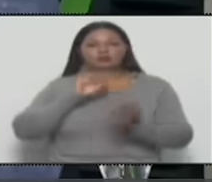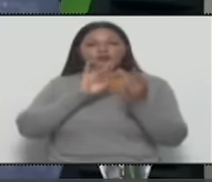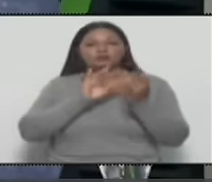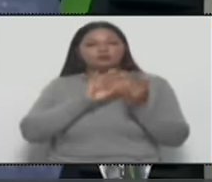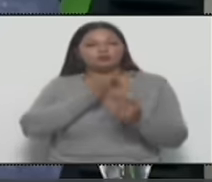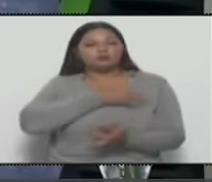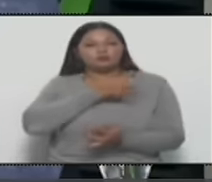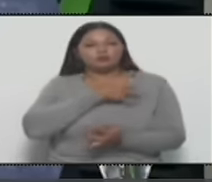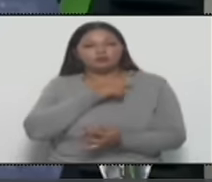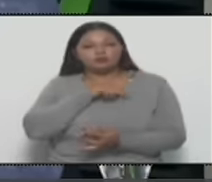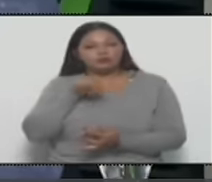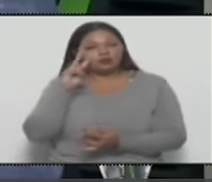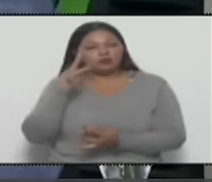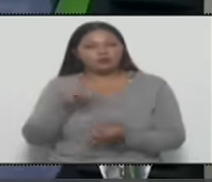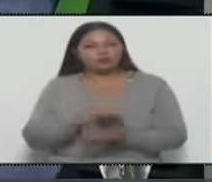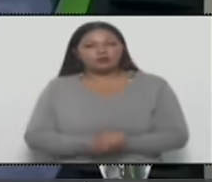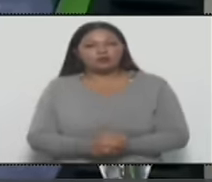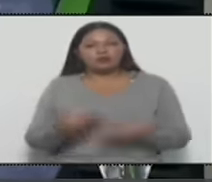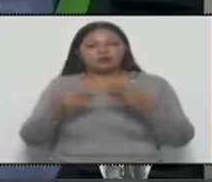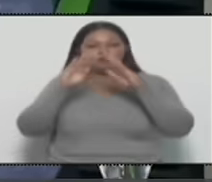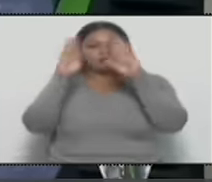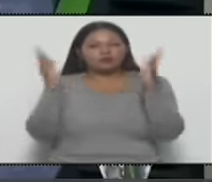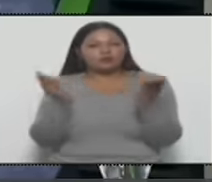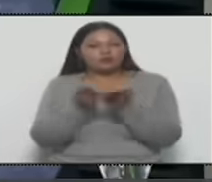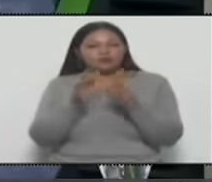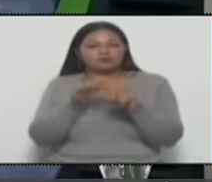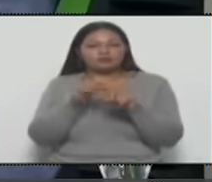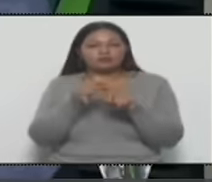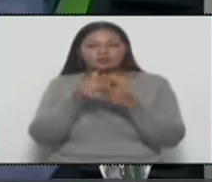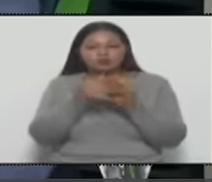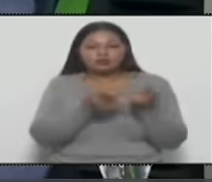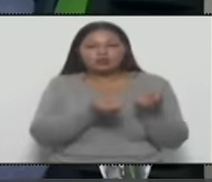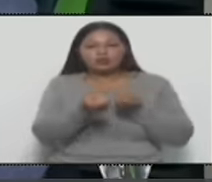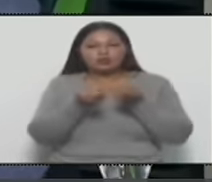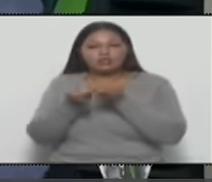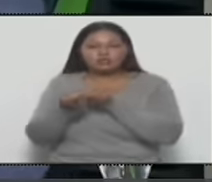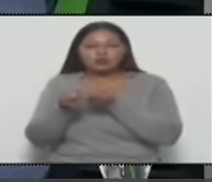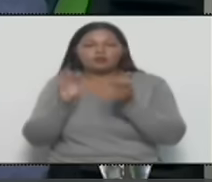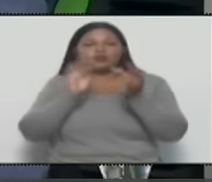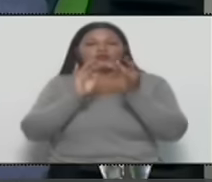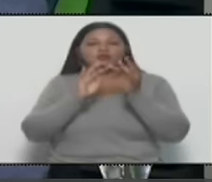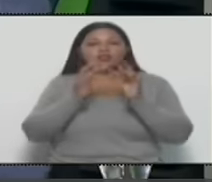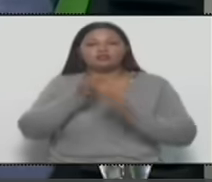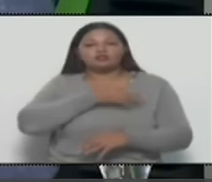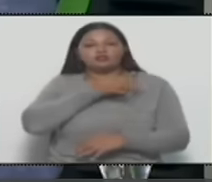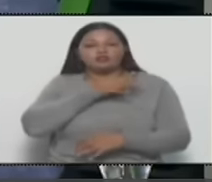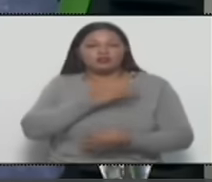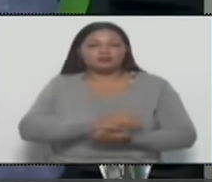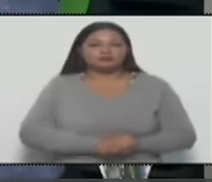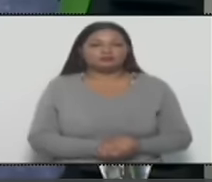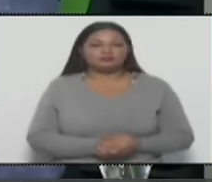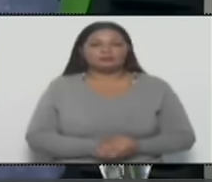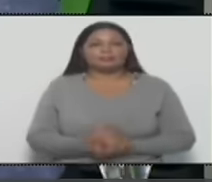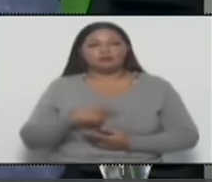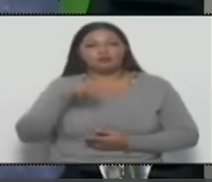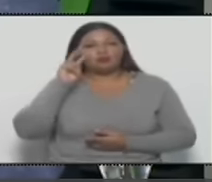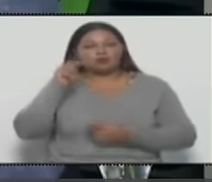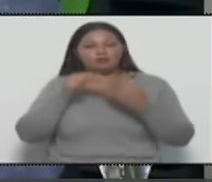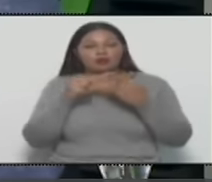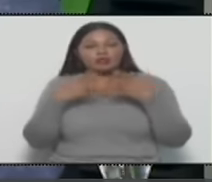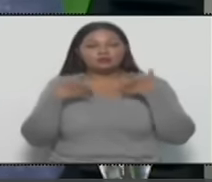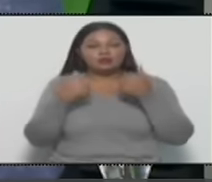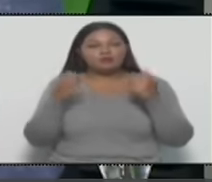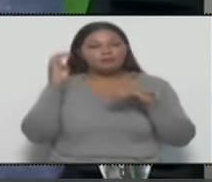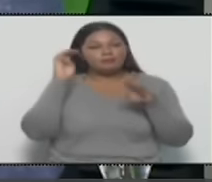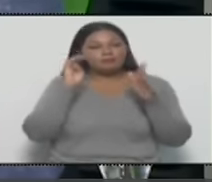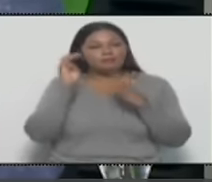Entonces, esto ya se está dando en el mundial, este tipo de regulaciones, y nosotros obviamente tenemos que hacerlo, porque si no, no estamos cuidando la salud mental de nuestro